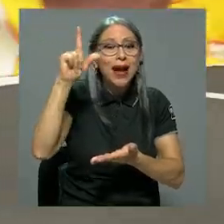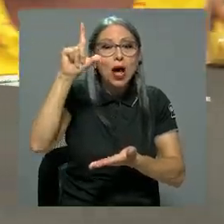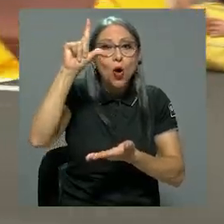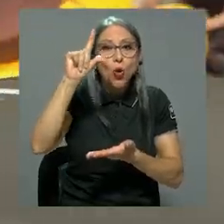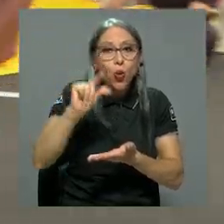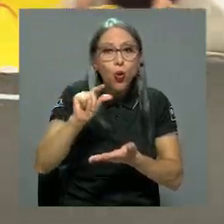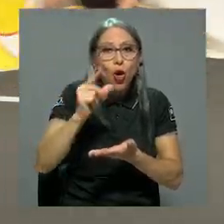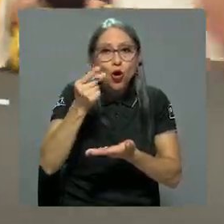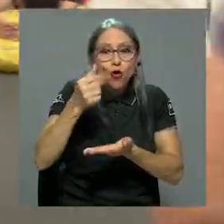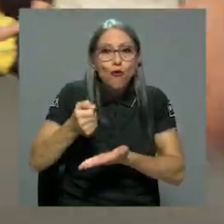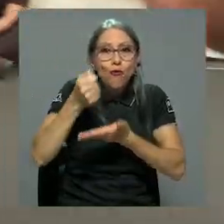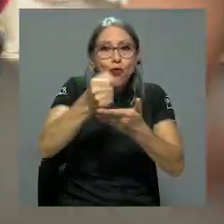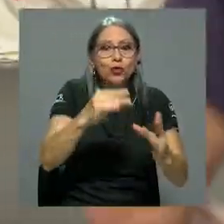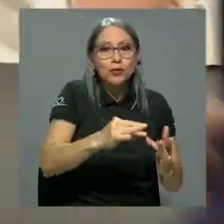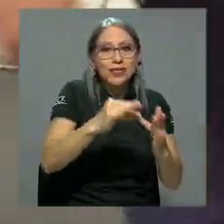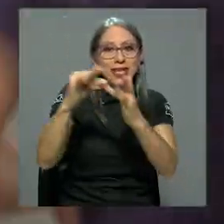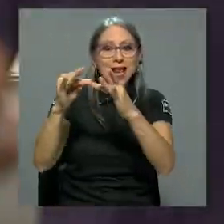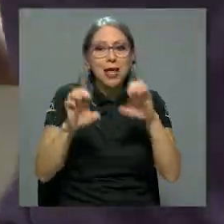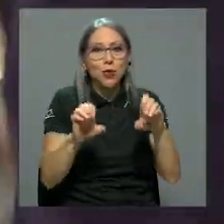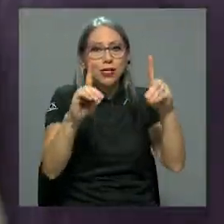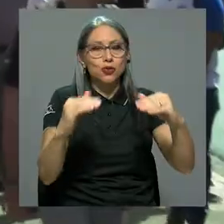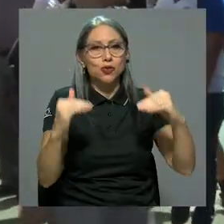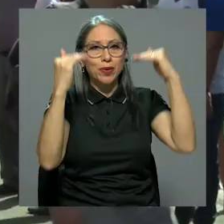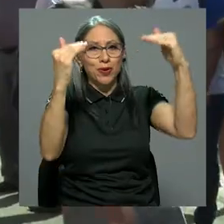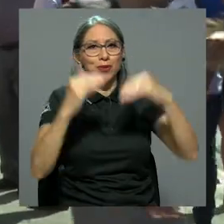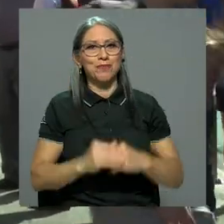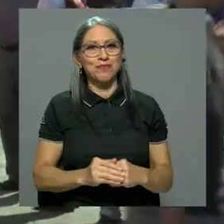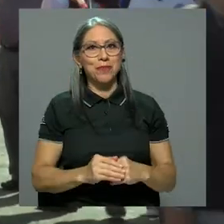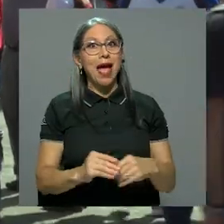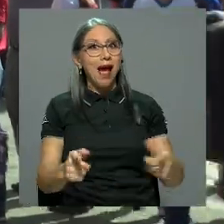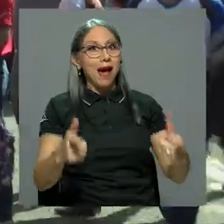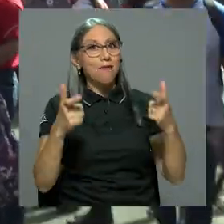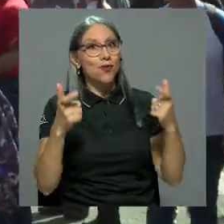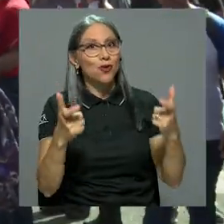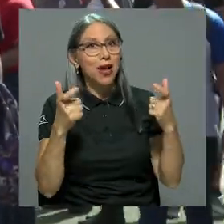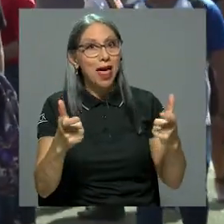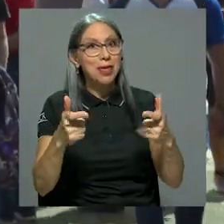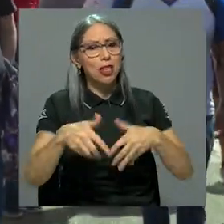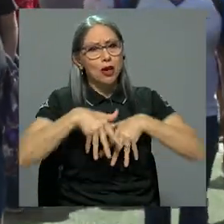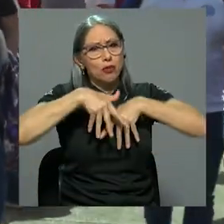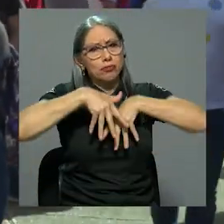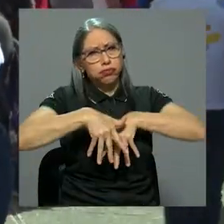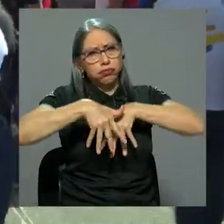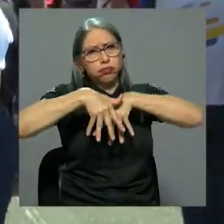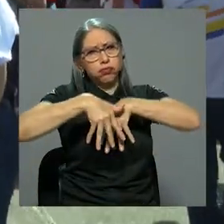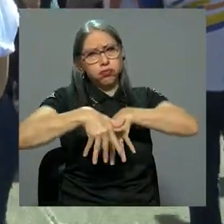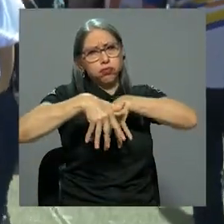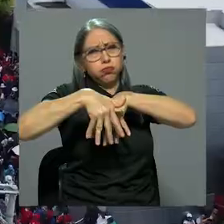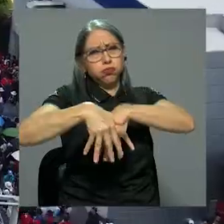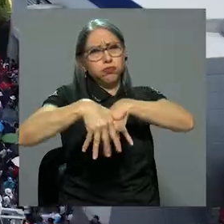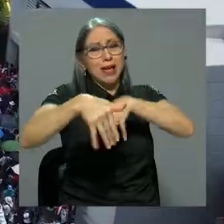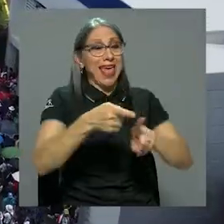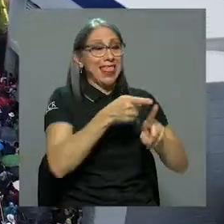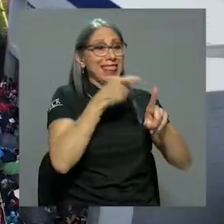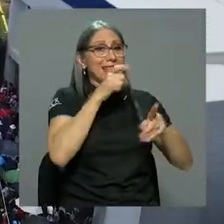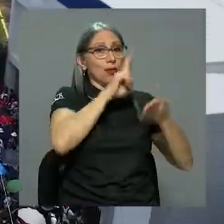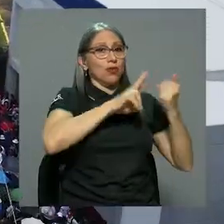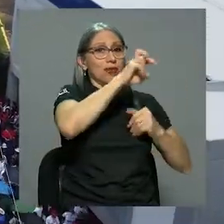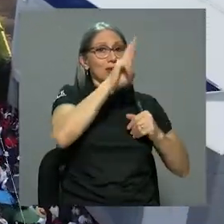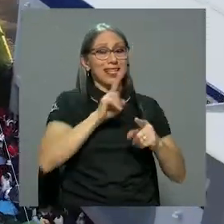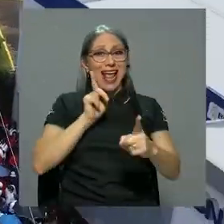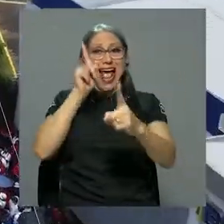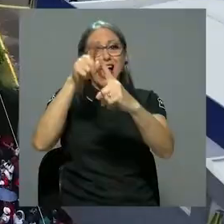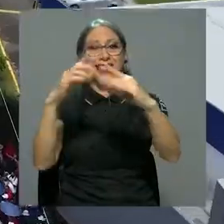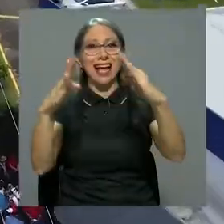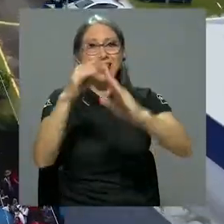de recorte al Fondo Especial para la Educación Superior. Afortunadamente, el recorrido kilométrico desde el Pretil